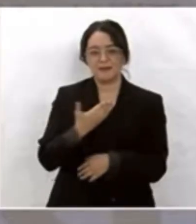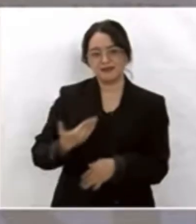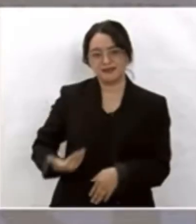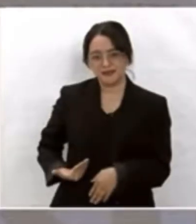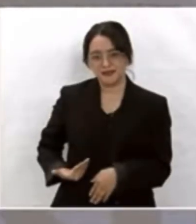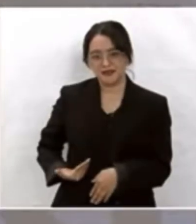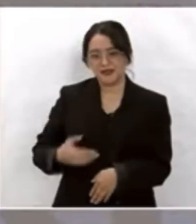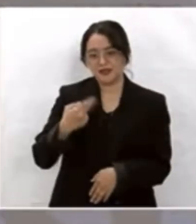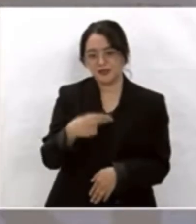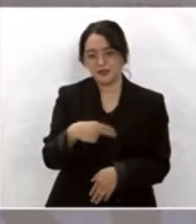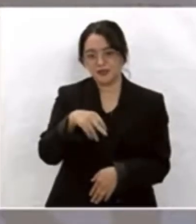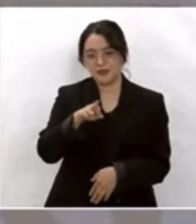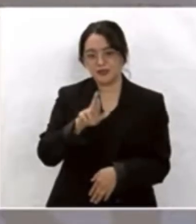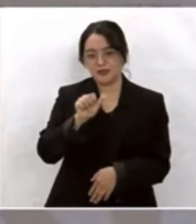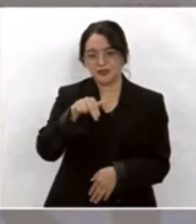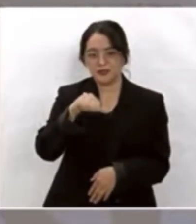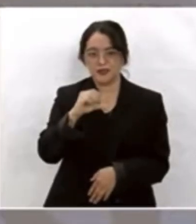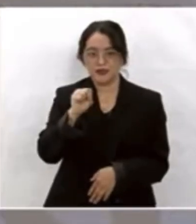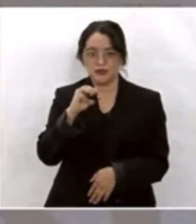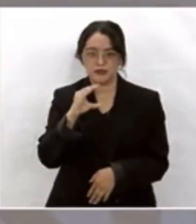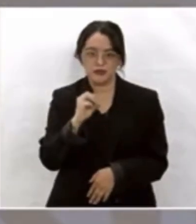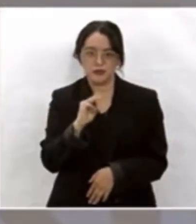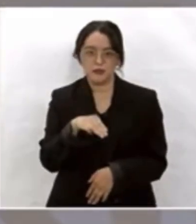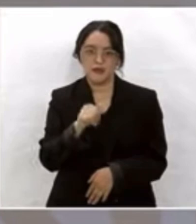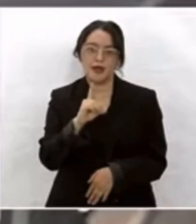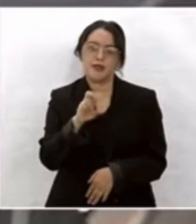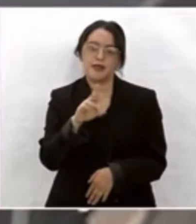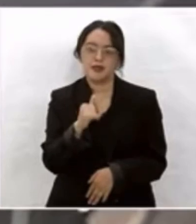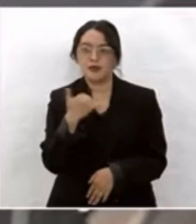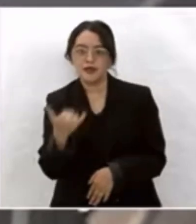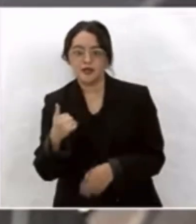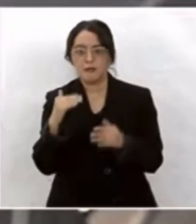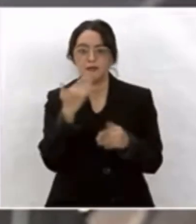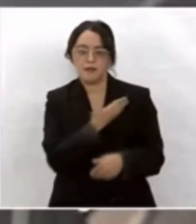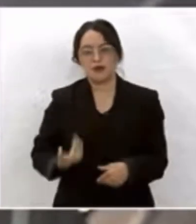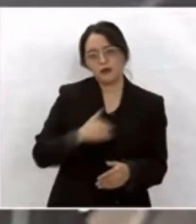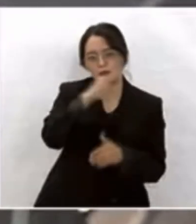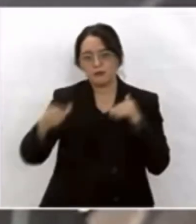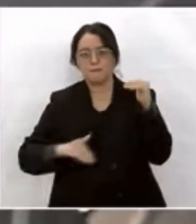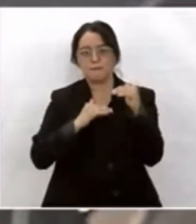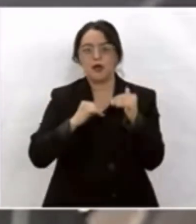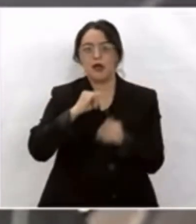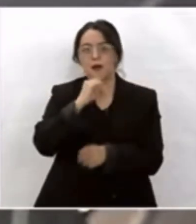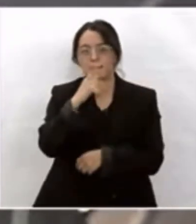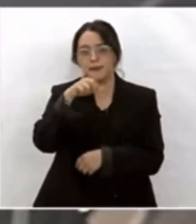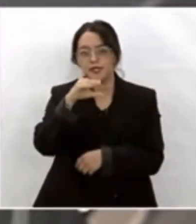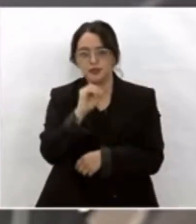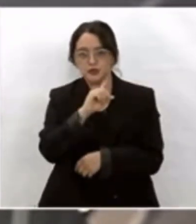presidente Francisco I. Madero y al vicepresidente José María Pino Suárez. Madero, un hombre bueno,